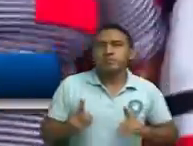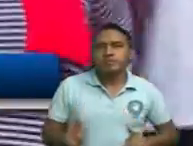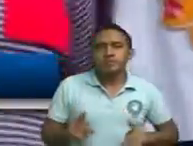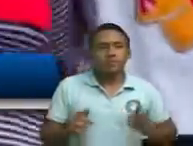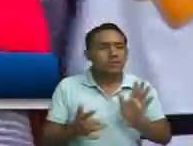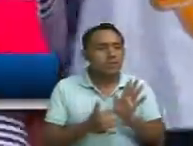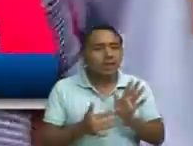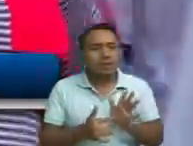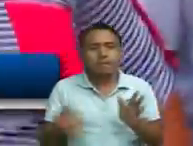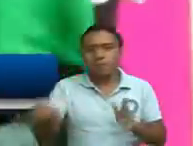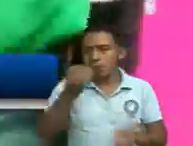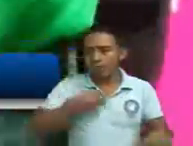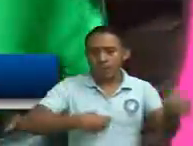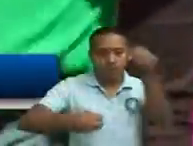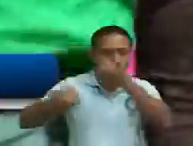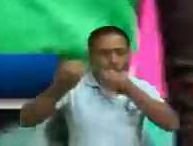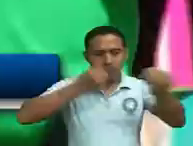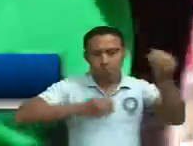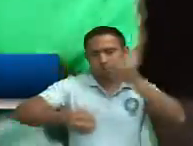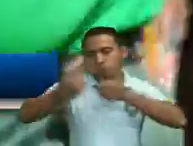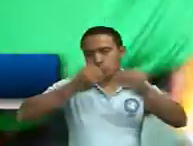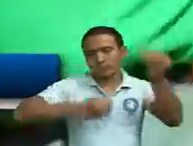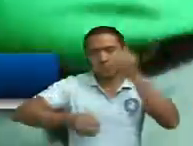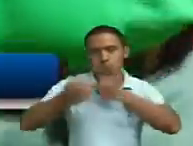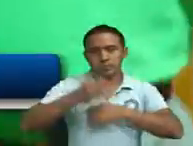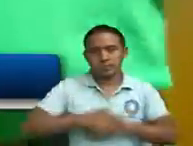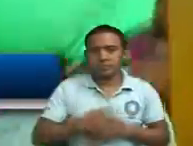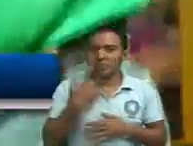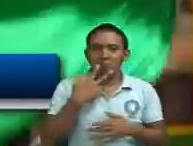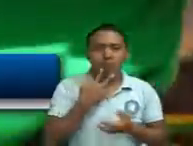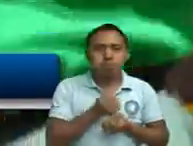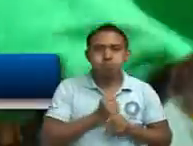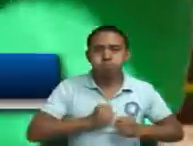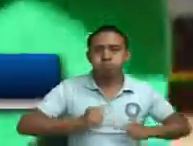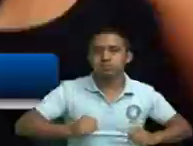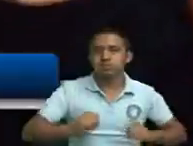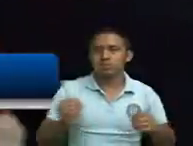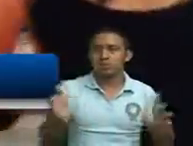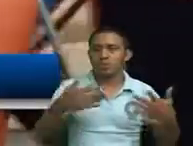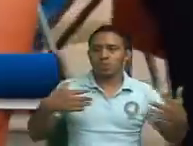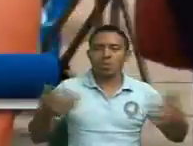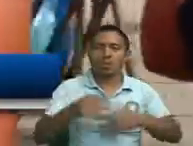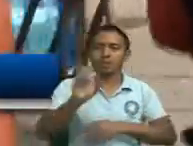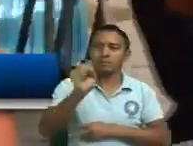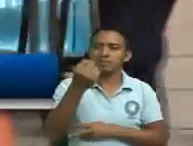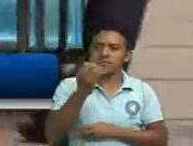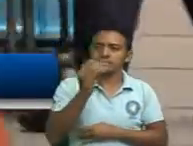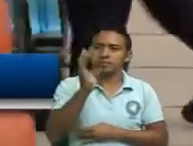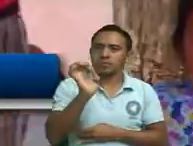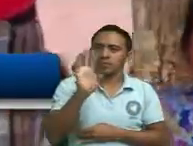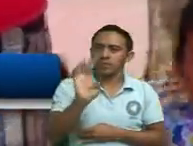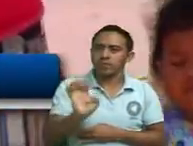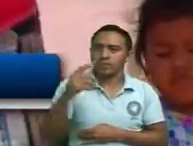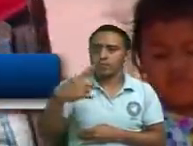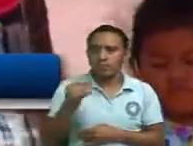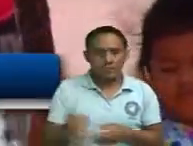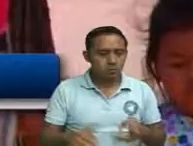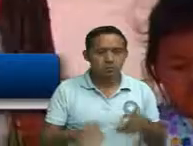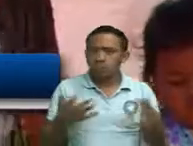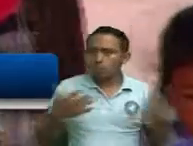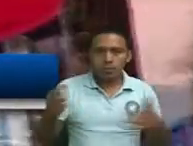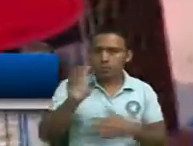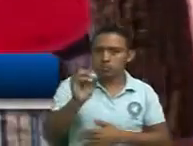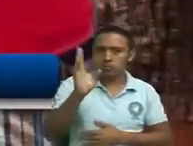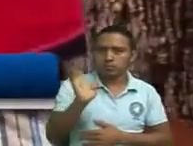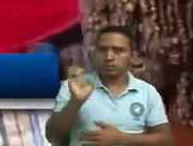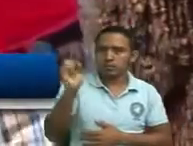por ejemplo, comen y no engordan, no tienen sobrepeso y obviamente no tienen obesidad?